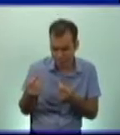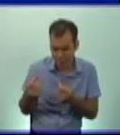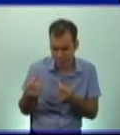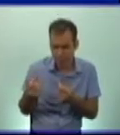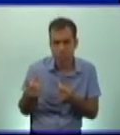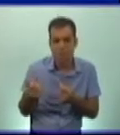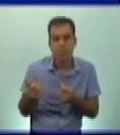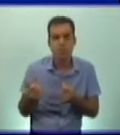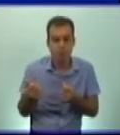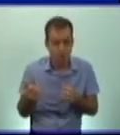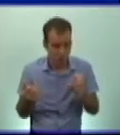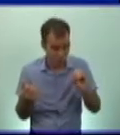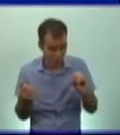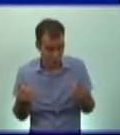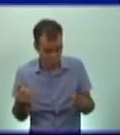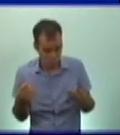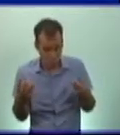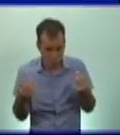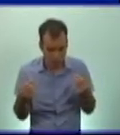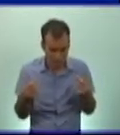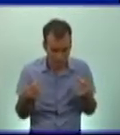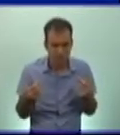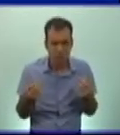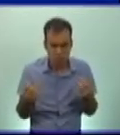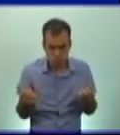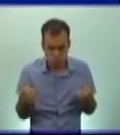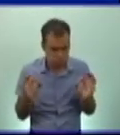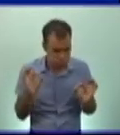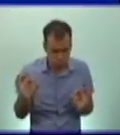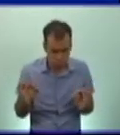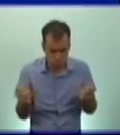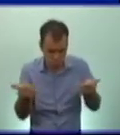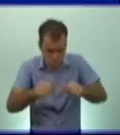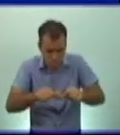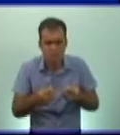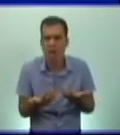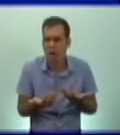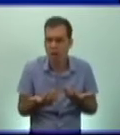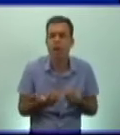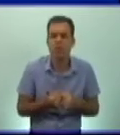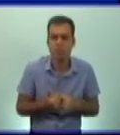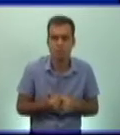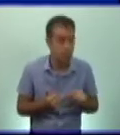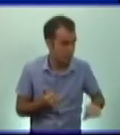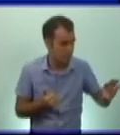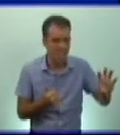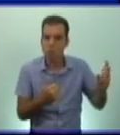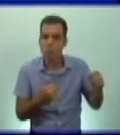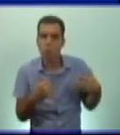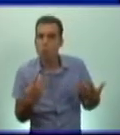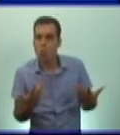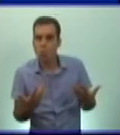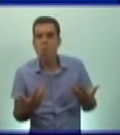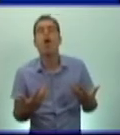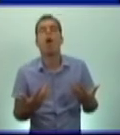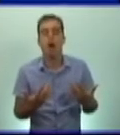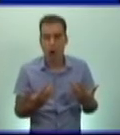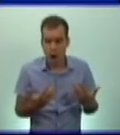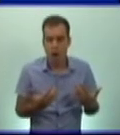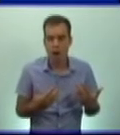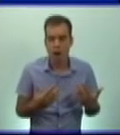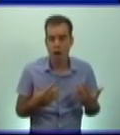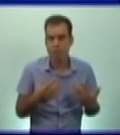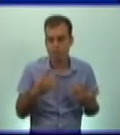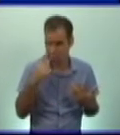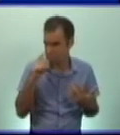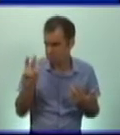moléculas de dioxígeno reaccionan? ¿Cuántas moléculas de dióxido de azufre se forman? Bueno, en este caso decimos